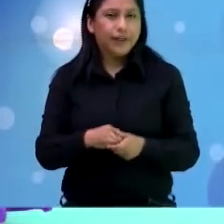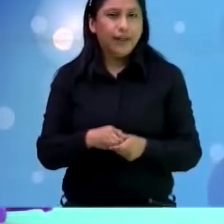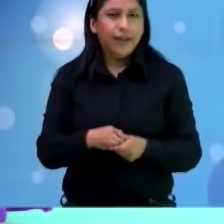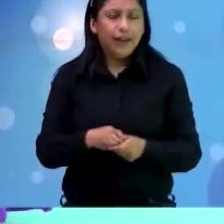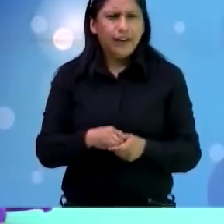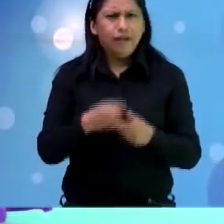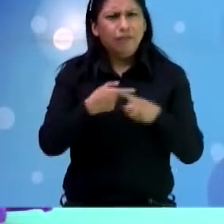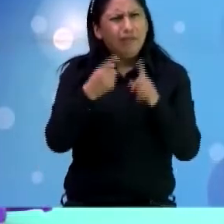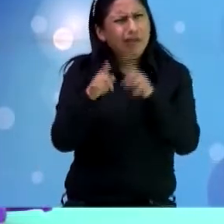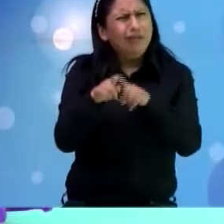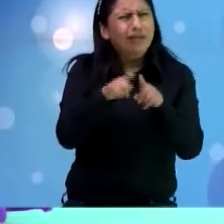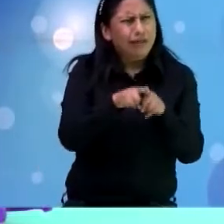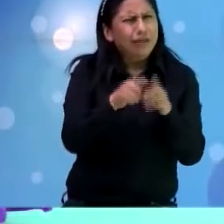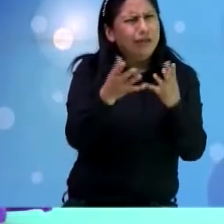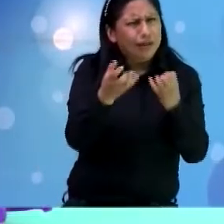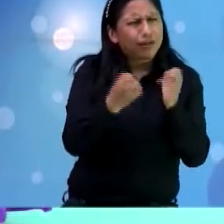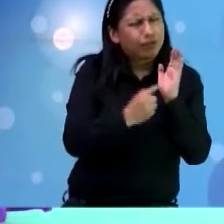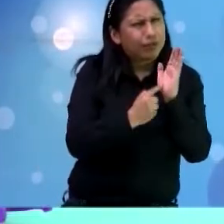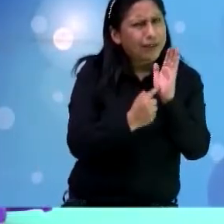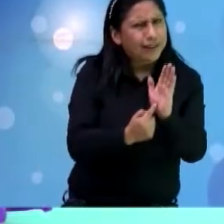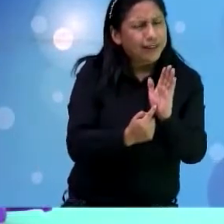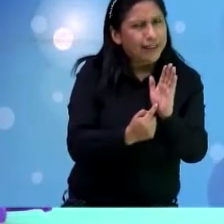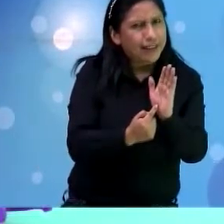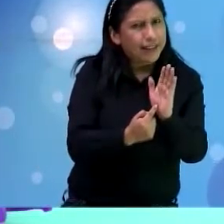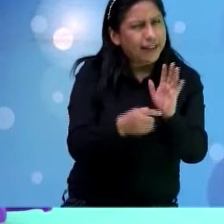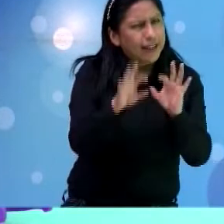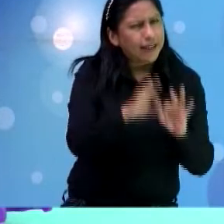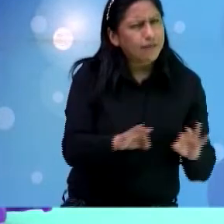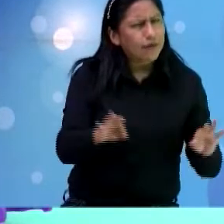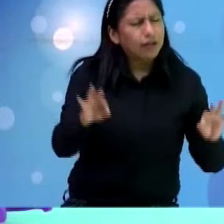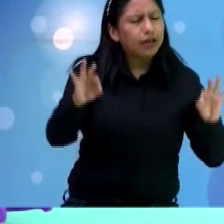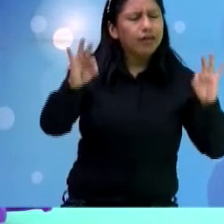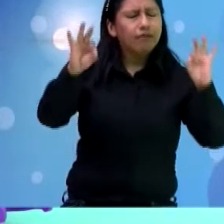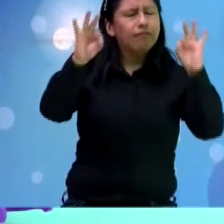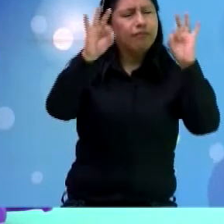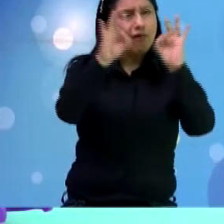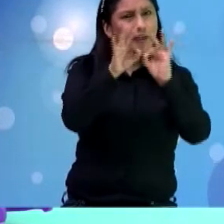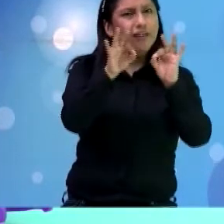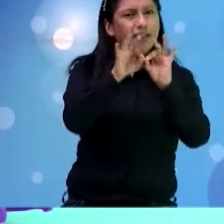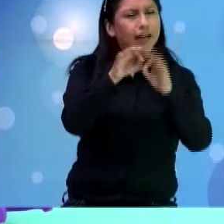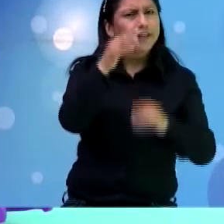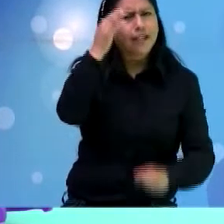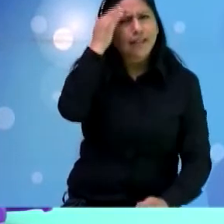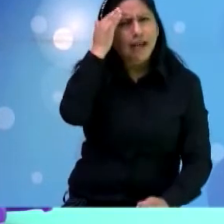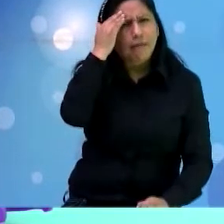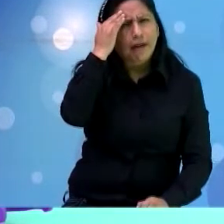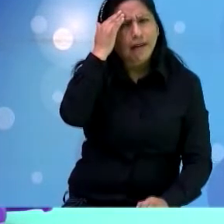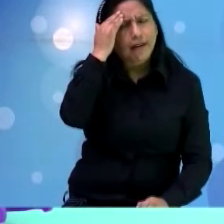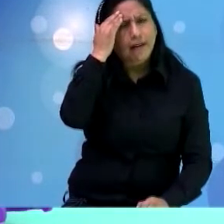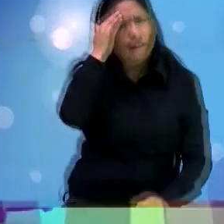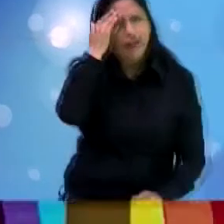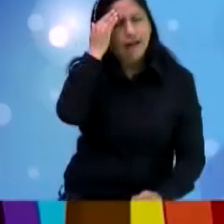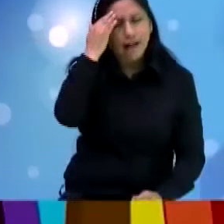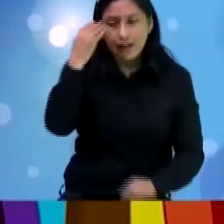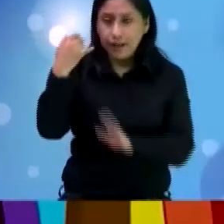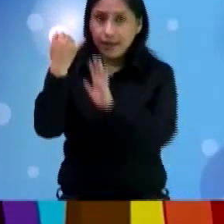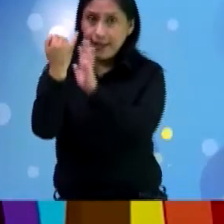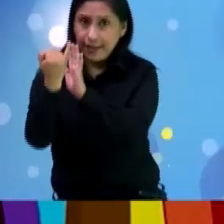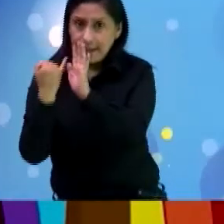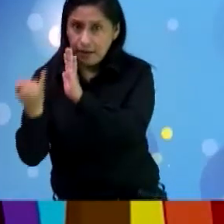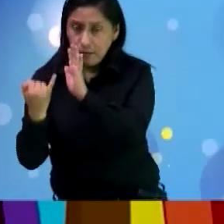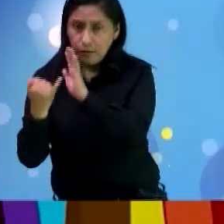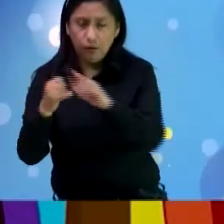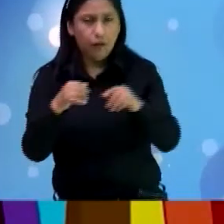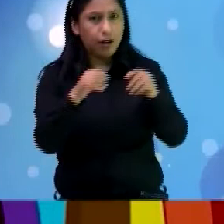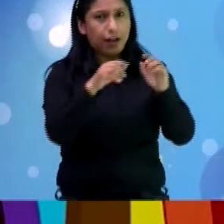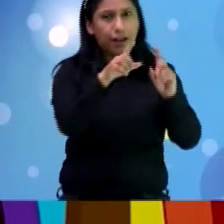también contarles que es muy importante saber la diferencia entre dibujo y letra.